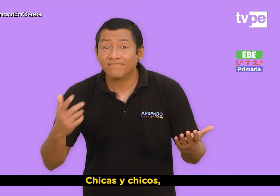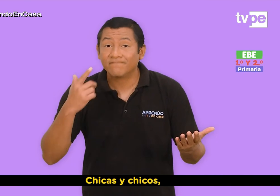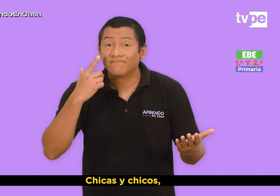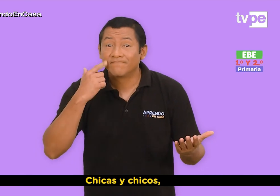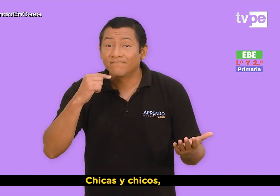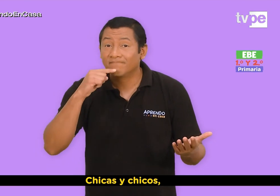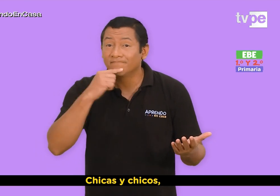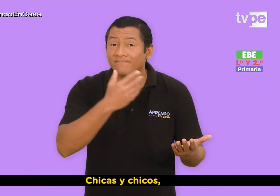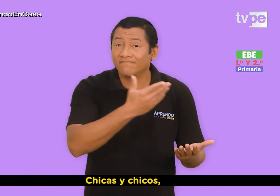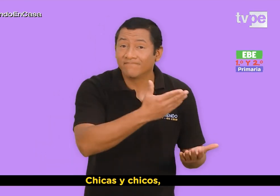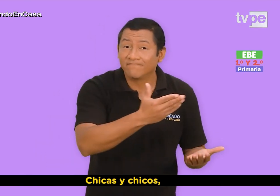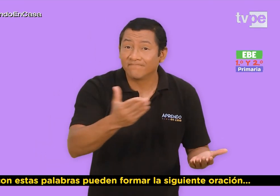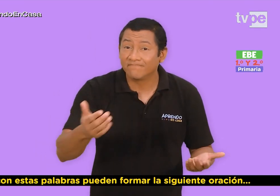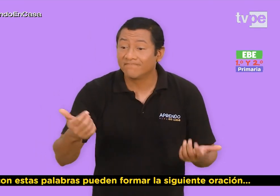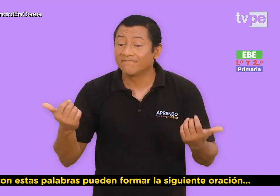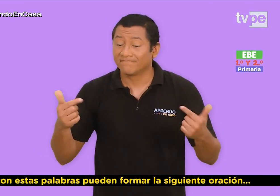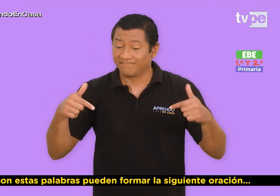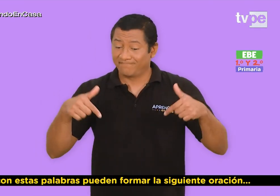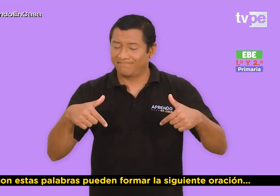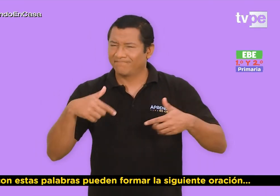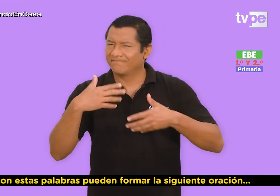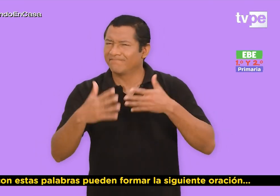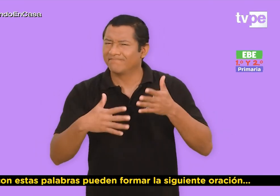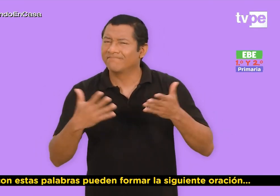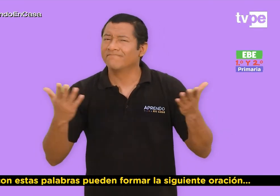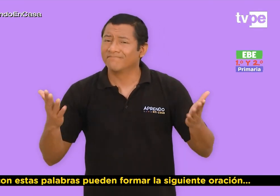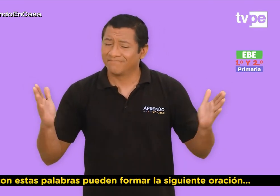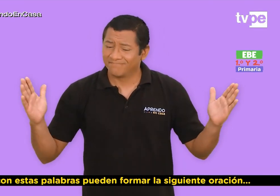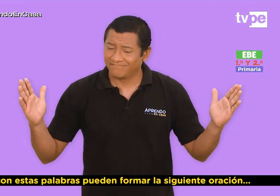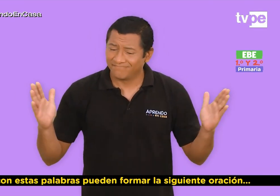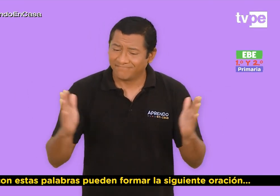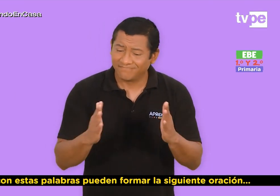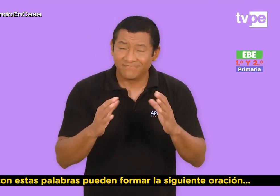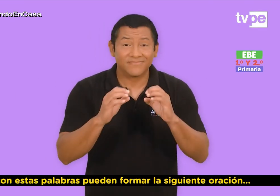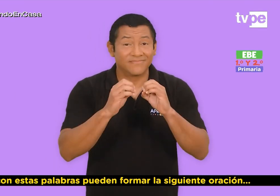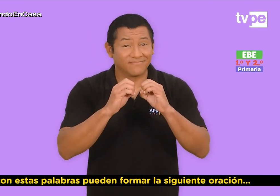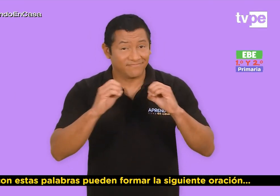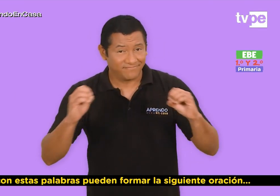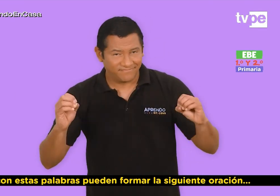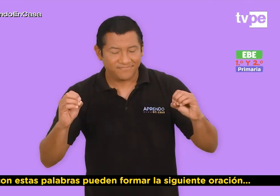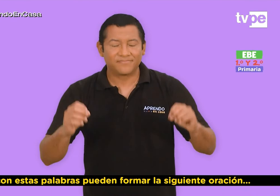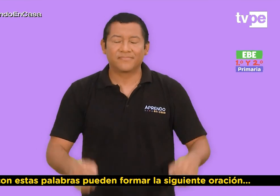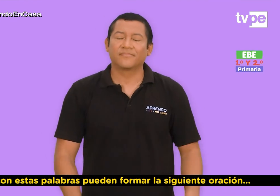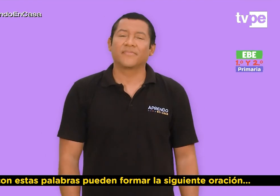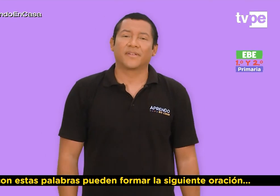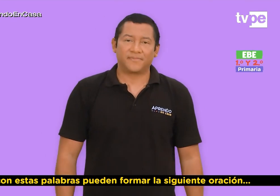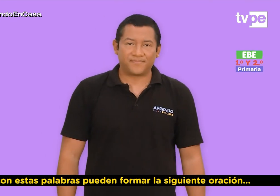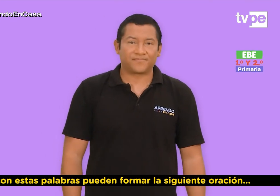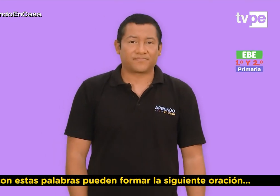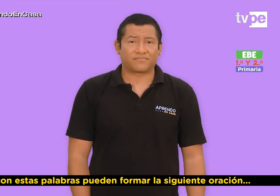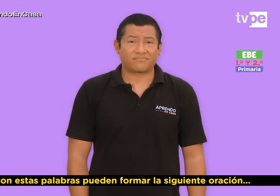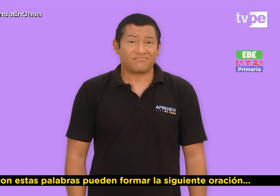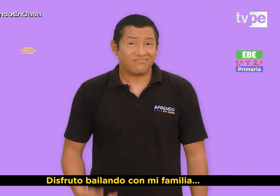Chicas y chicos, con estas palabras pueden formar la siguiente oración.